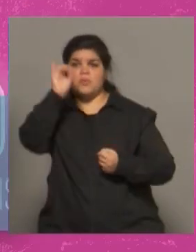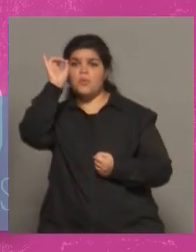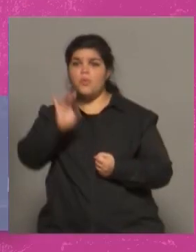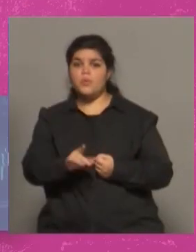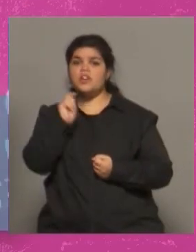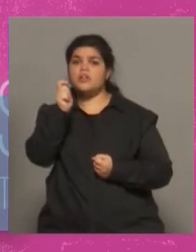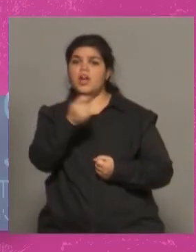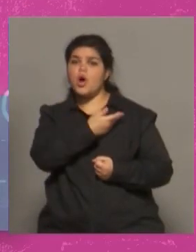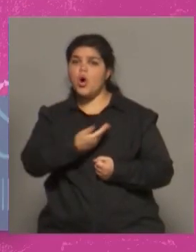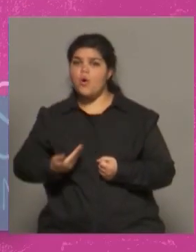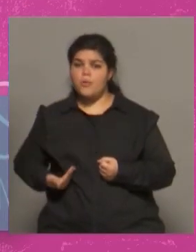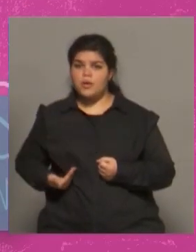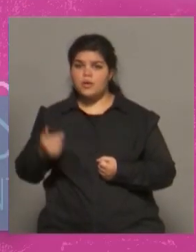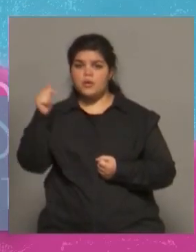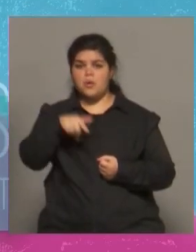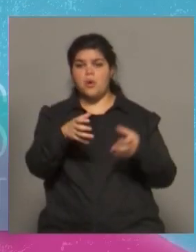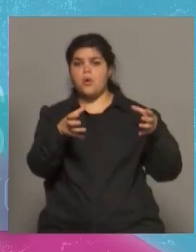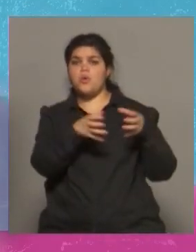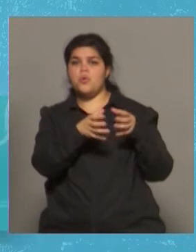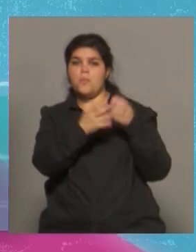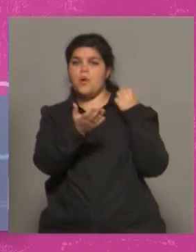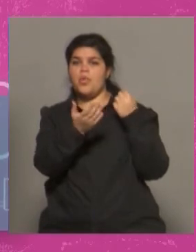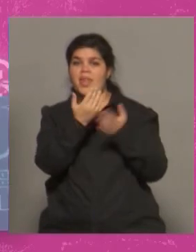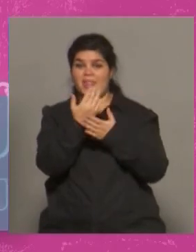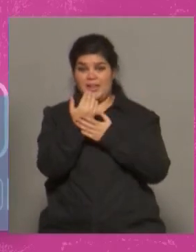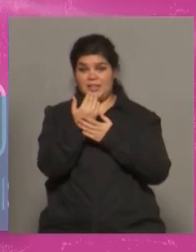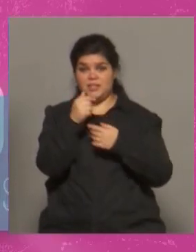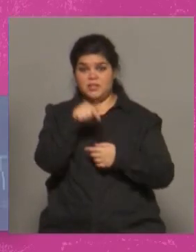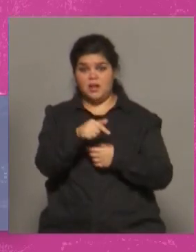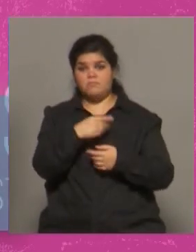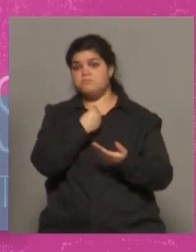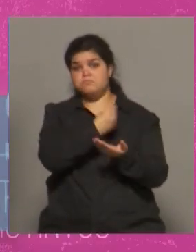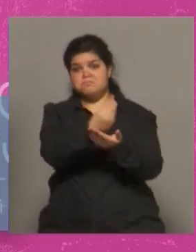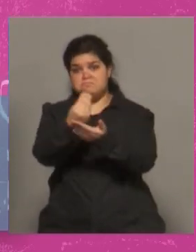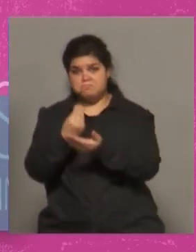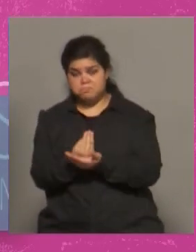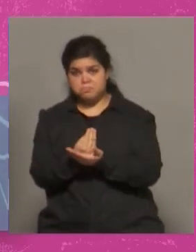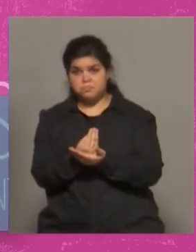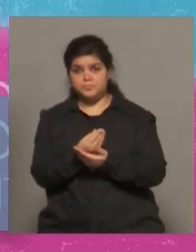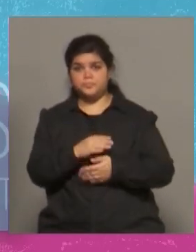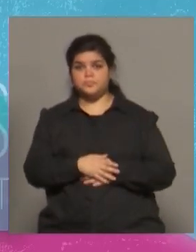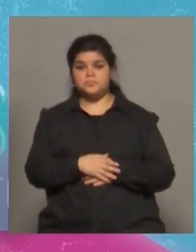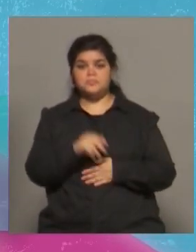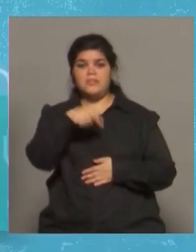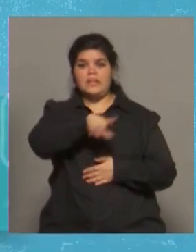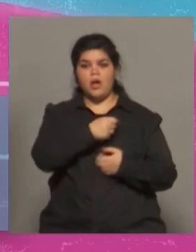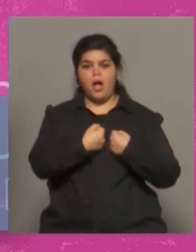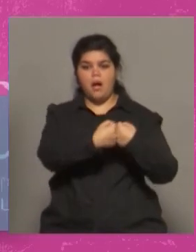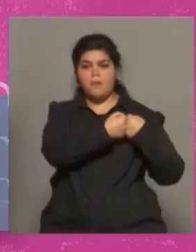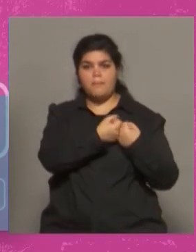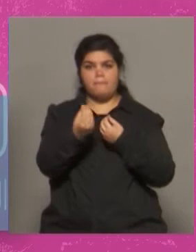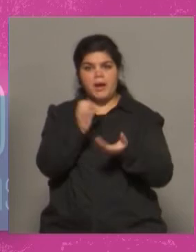los gobiernos de tinte de derecha que han asumido en la región y que obviamente se lo ha expulsado por